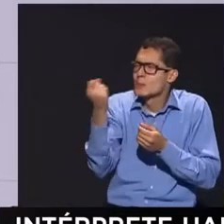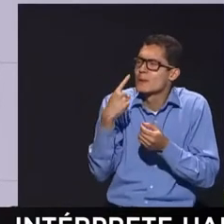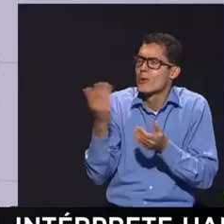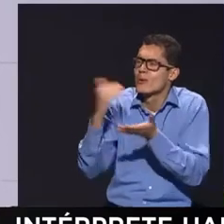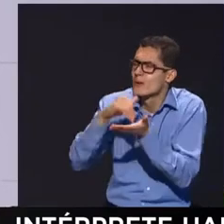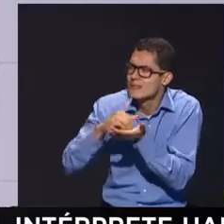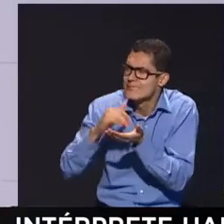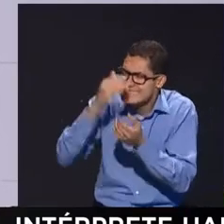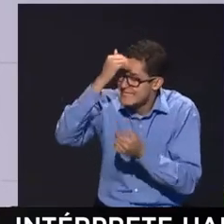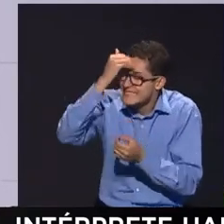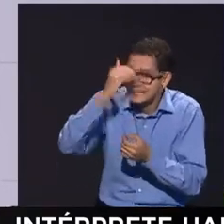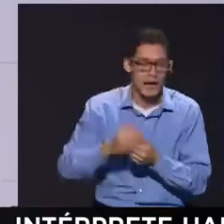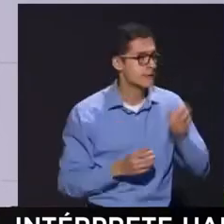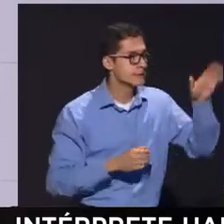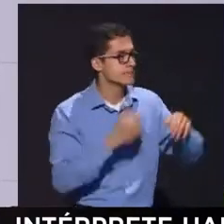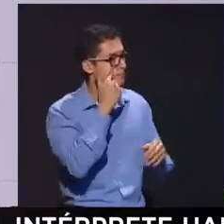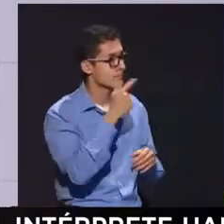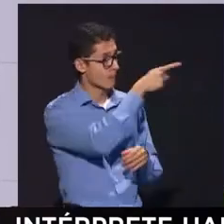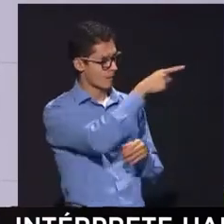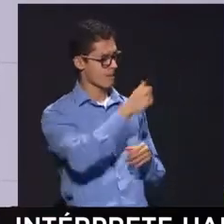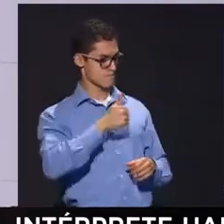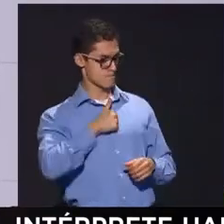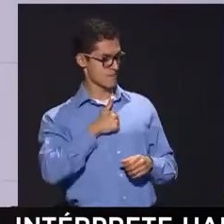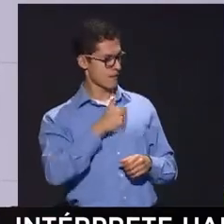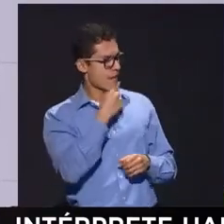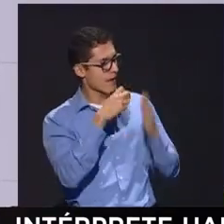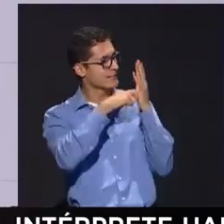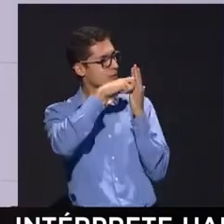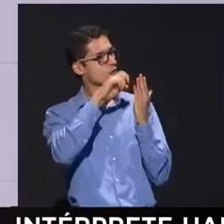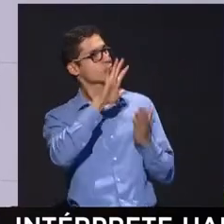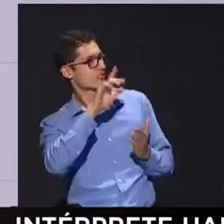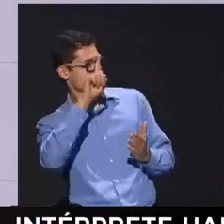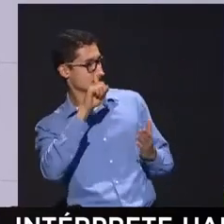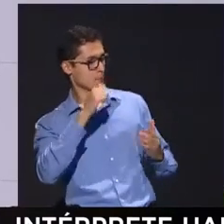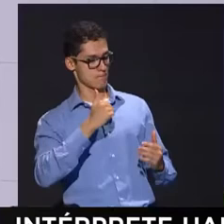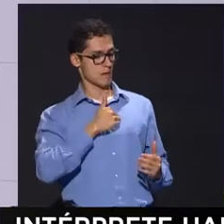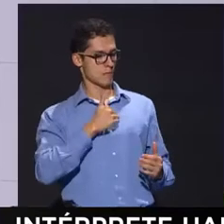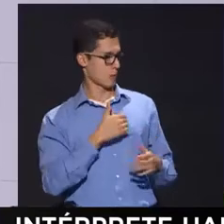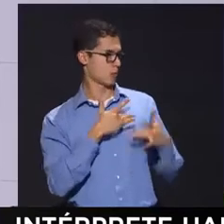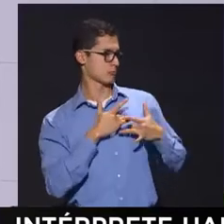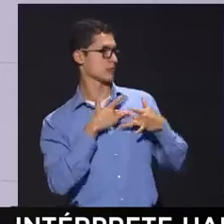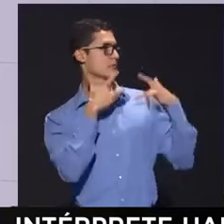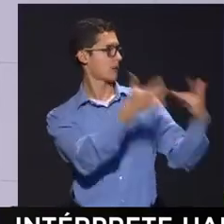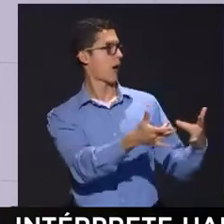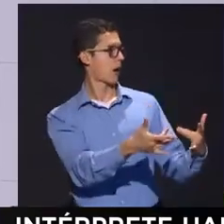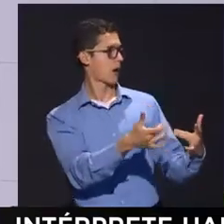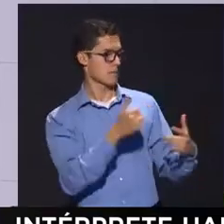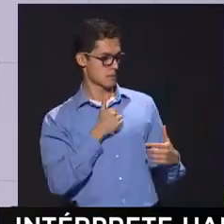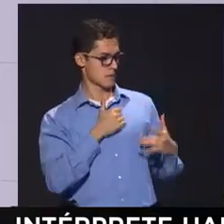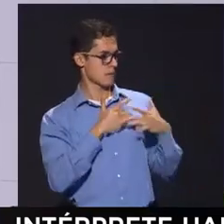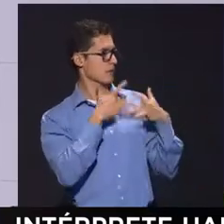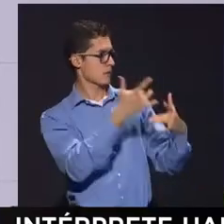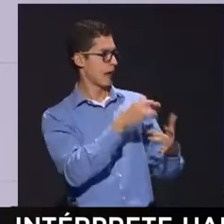viene realizando en la factura. Y aprovechemos de una vez, Didier, y hablemos. Muchas veces o estamos diciendo como, hey, los consumos